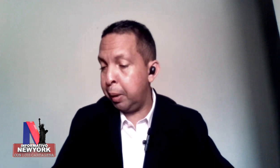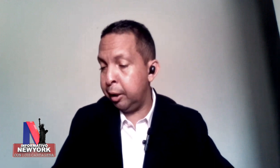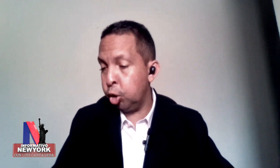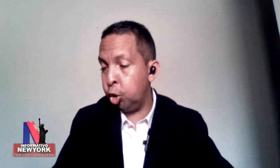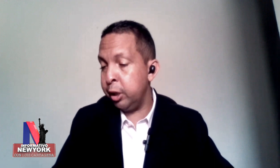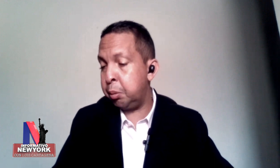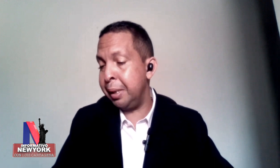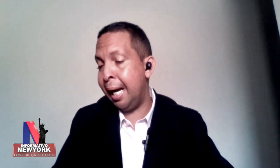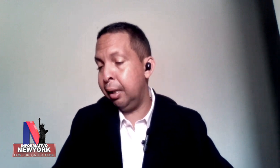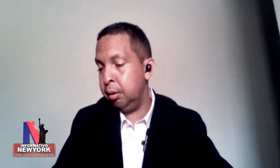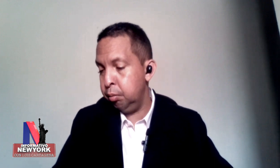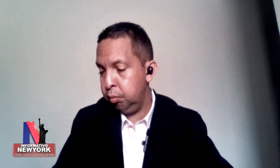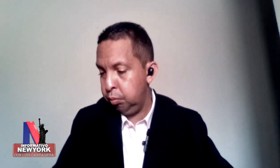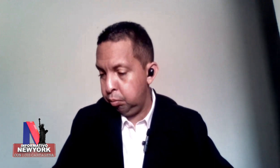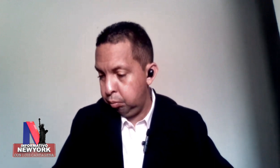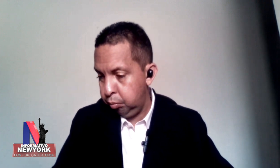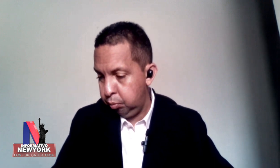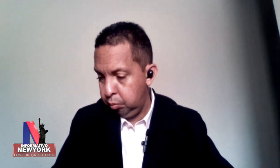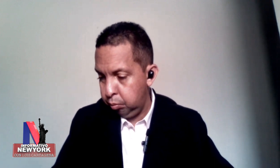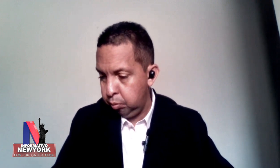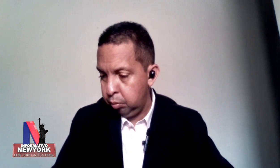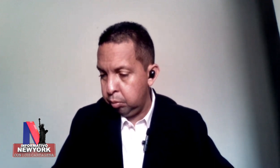que está en los medios, que hoy es viral,